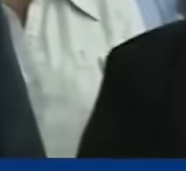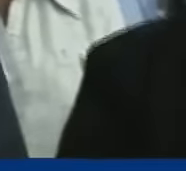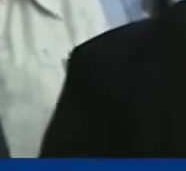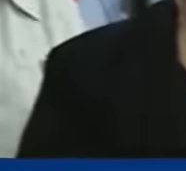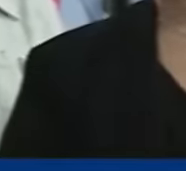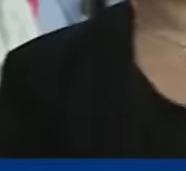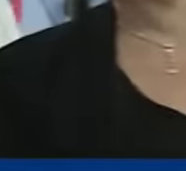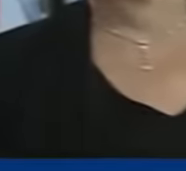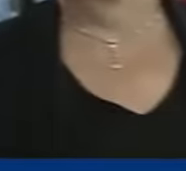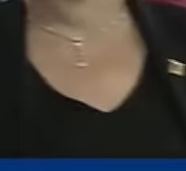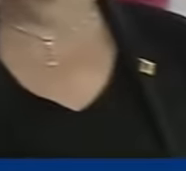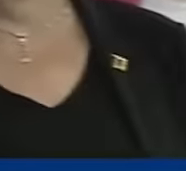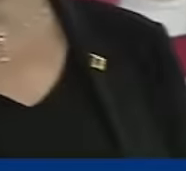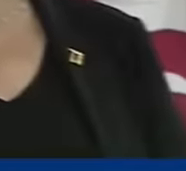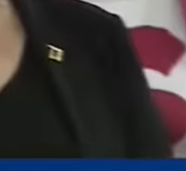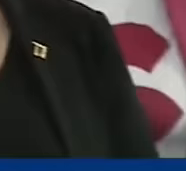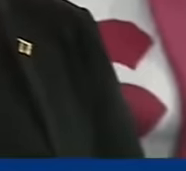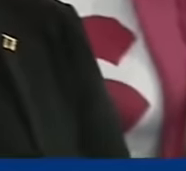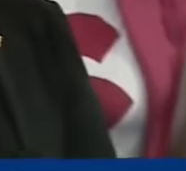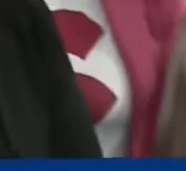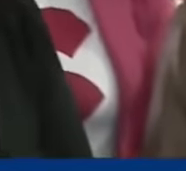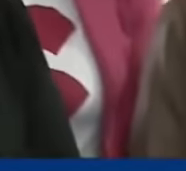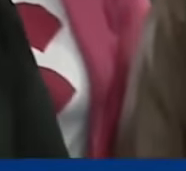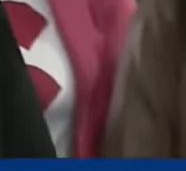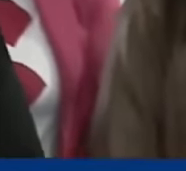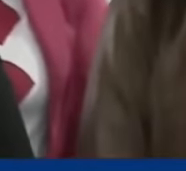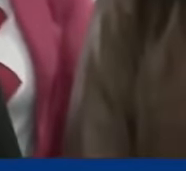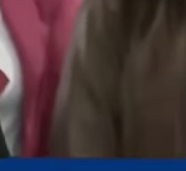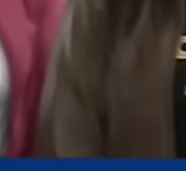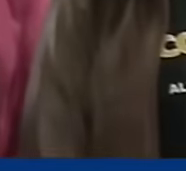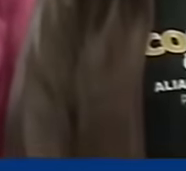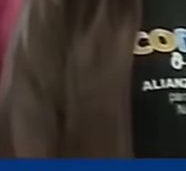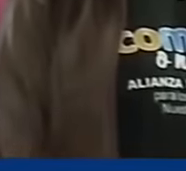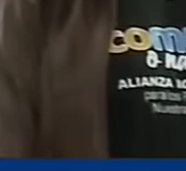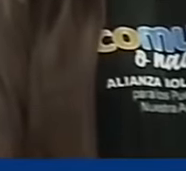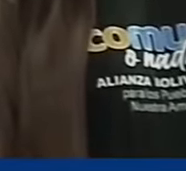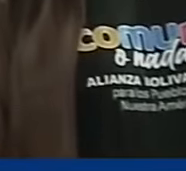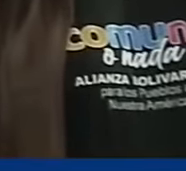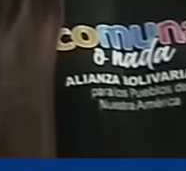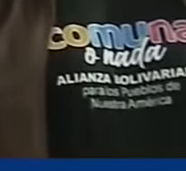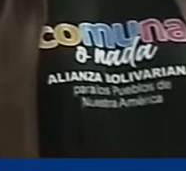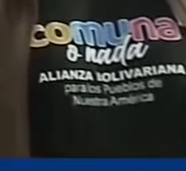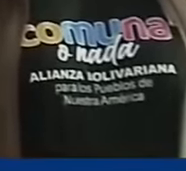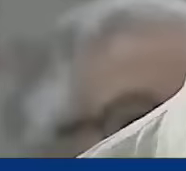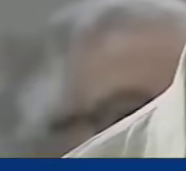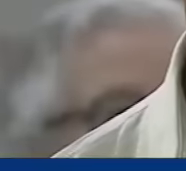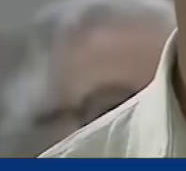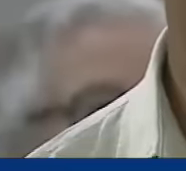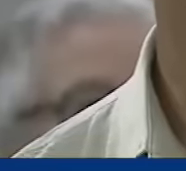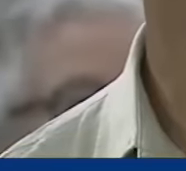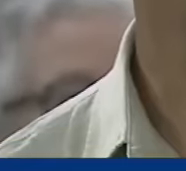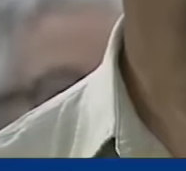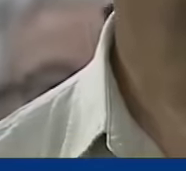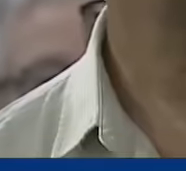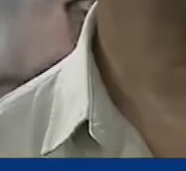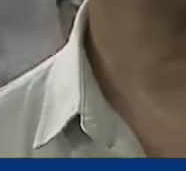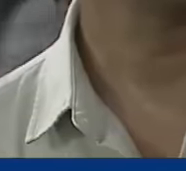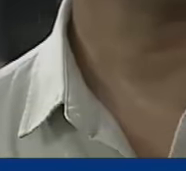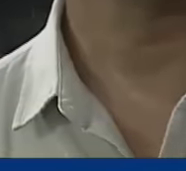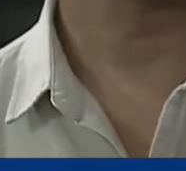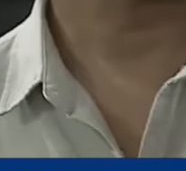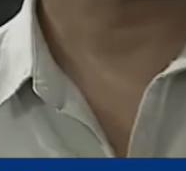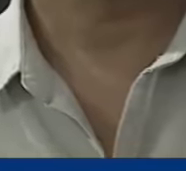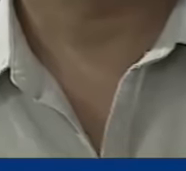Habana, Cuba. Actualmente lo conforman Venezuela, Cuba, Nicaragua, Bolivia, Antigua y Barbuda, San Cristóbal y Nieves, San Vicente y